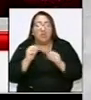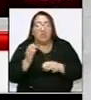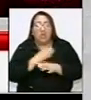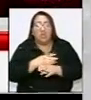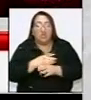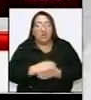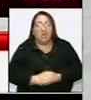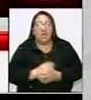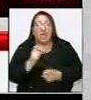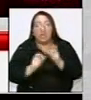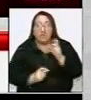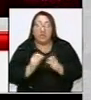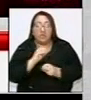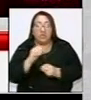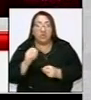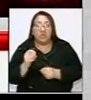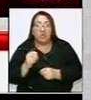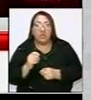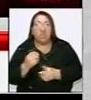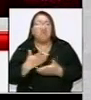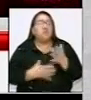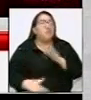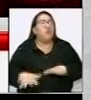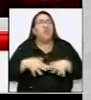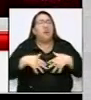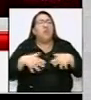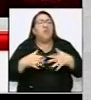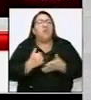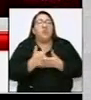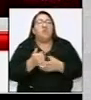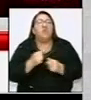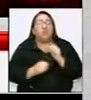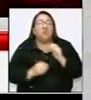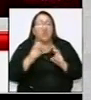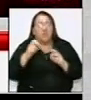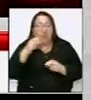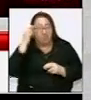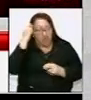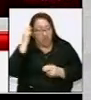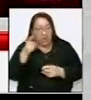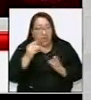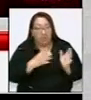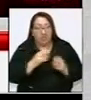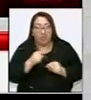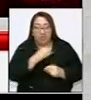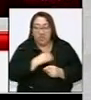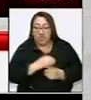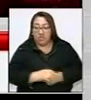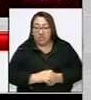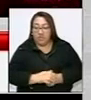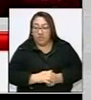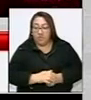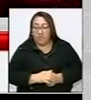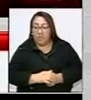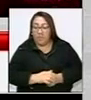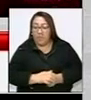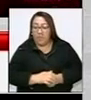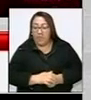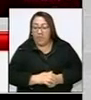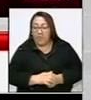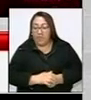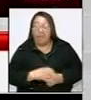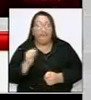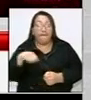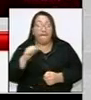a la ciudadanía para que se movilice a favor de las reformas políticas que ha planteado el Ejecutivo.